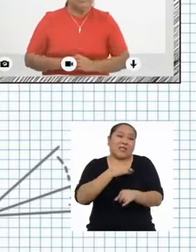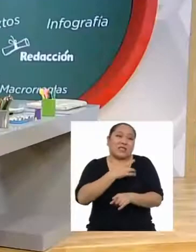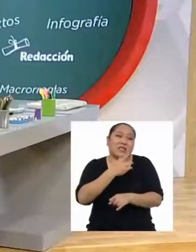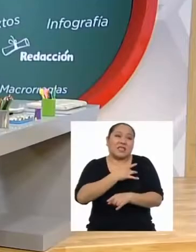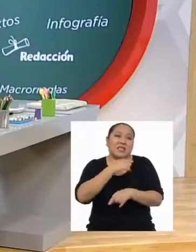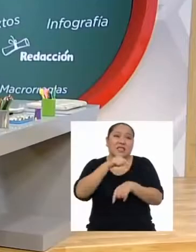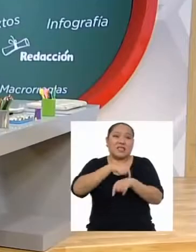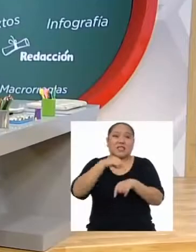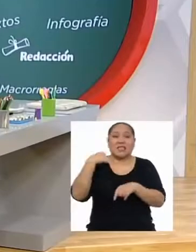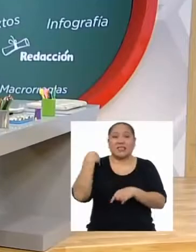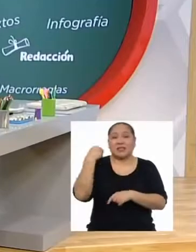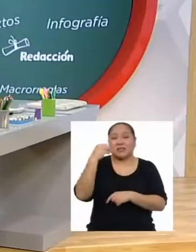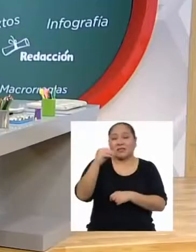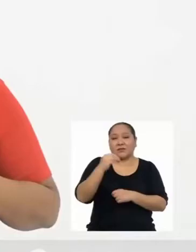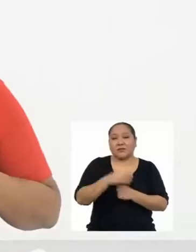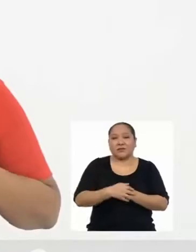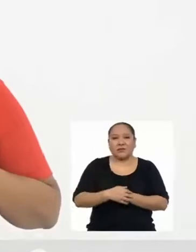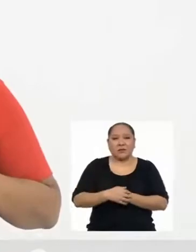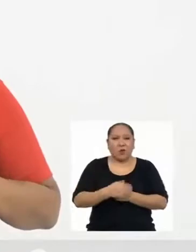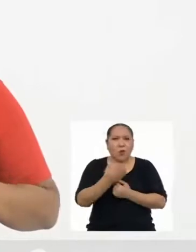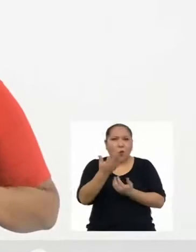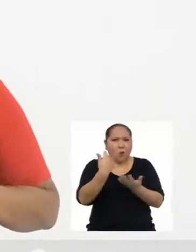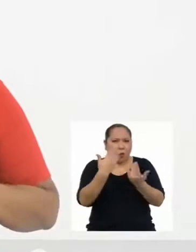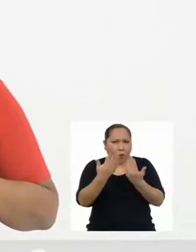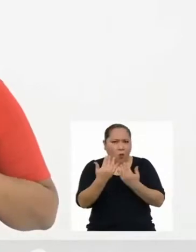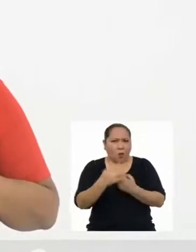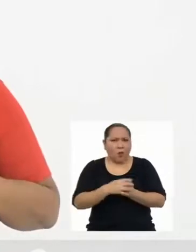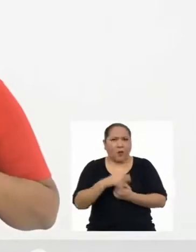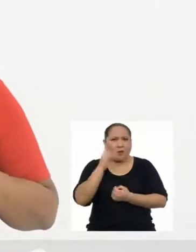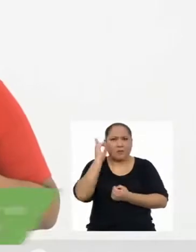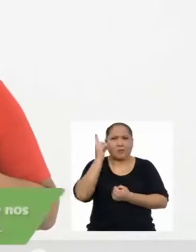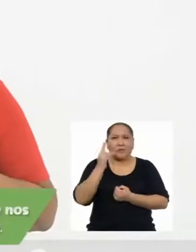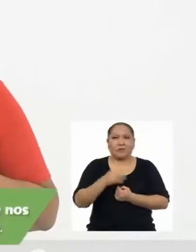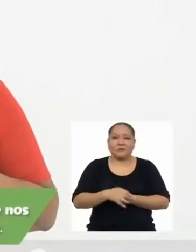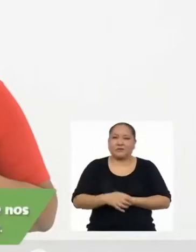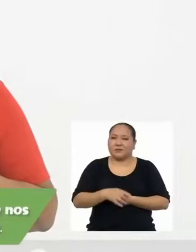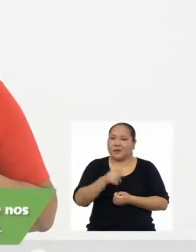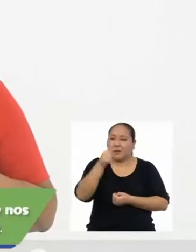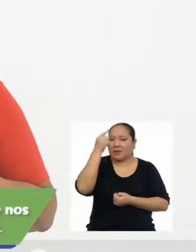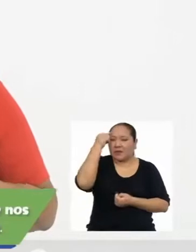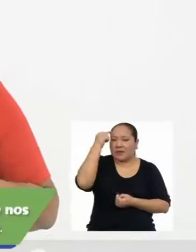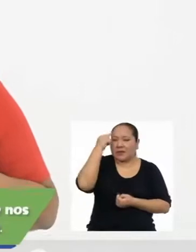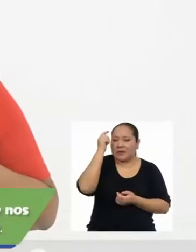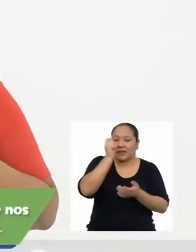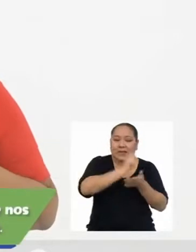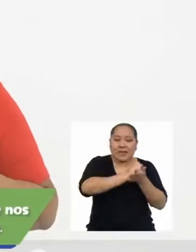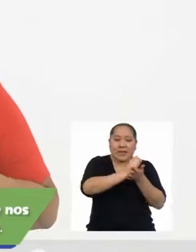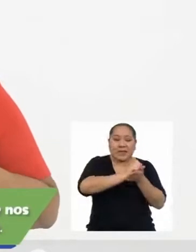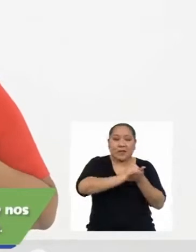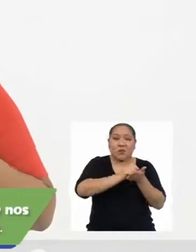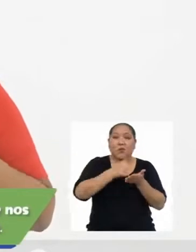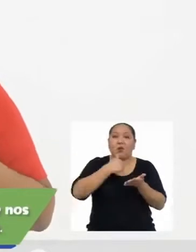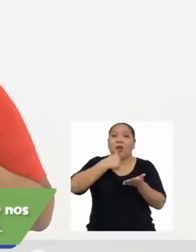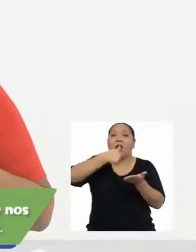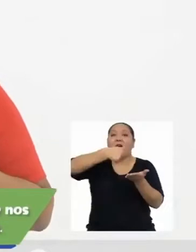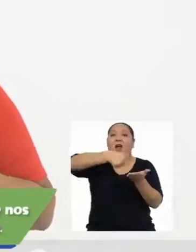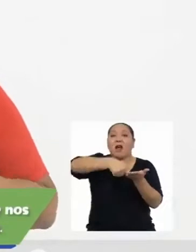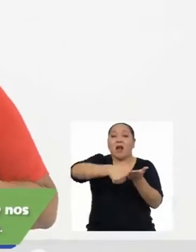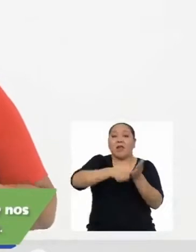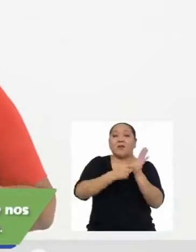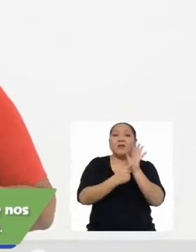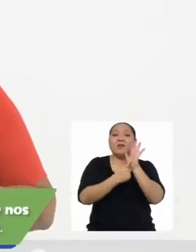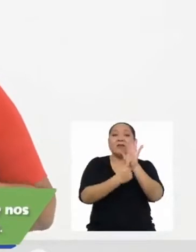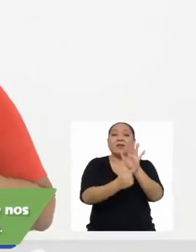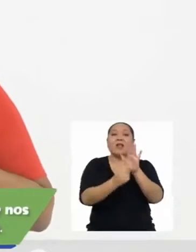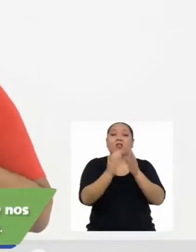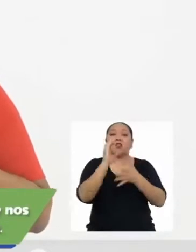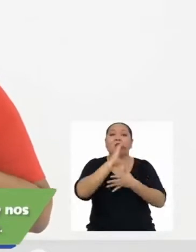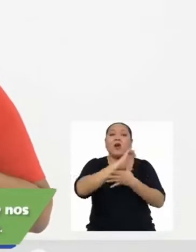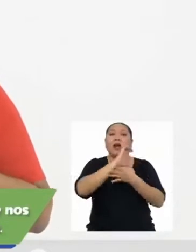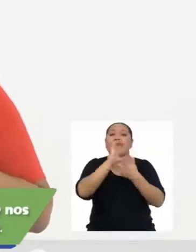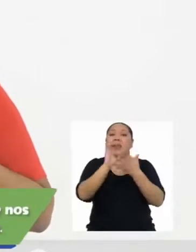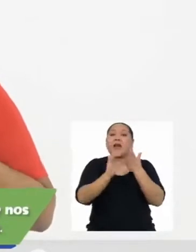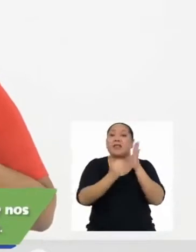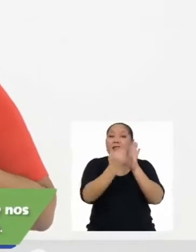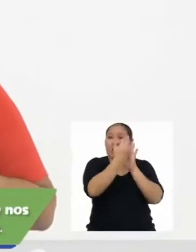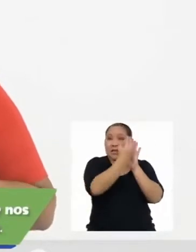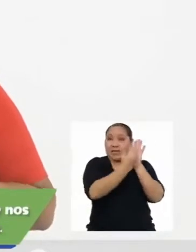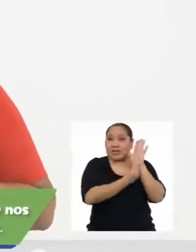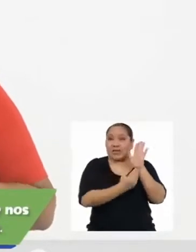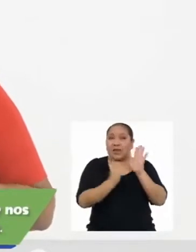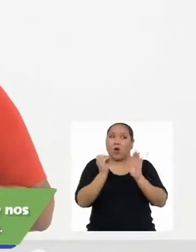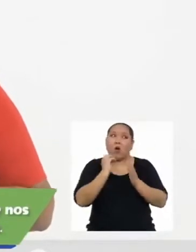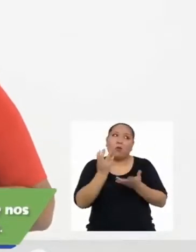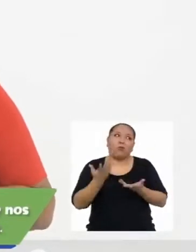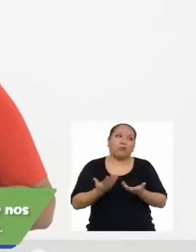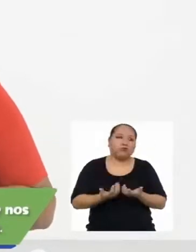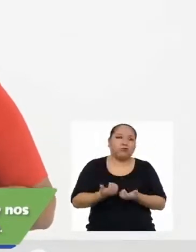adolescencia. Cuéntenos, profesora. ¿Qué les parece si escribimos una carta presentando las características y o cualidades que